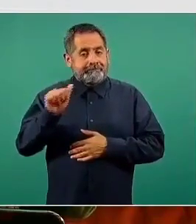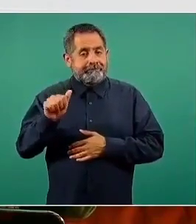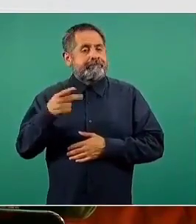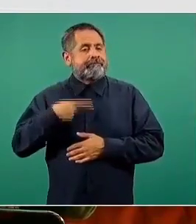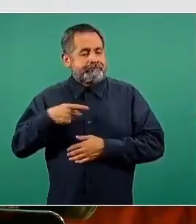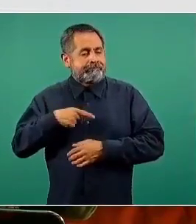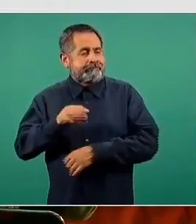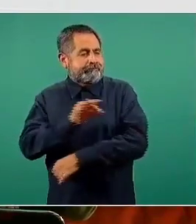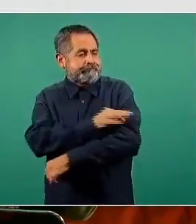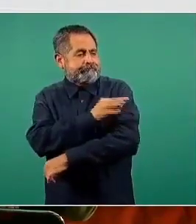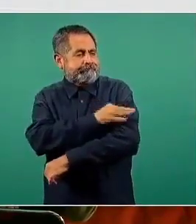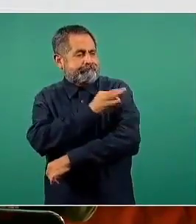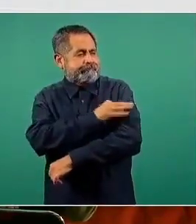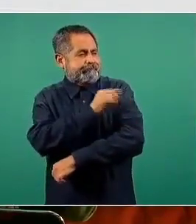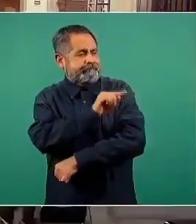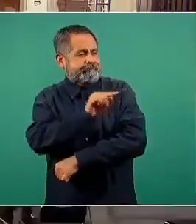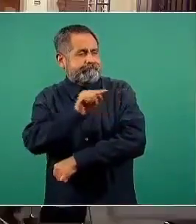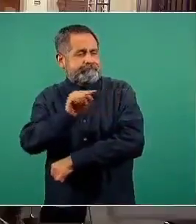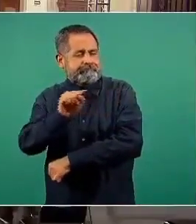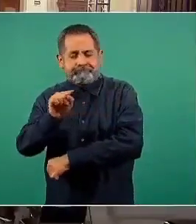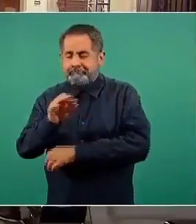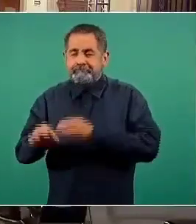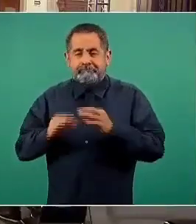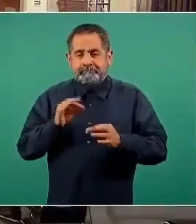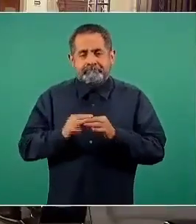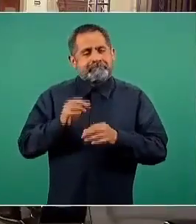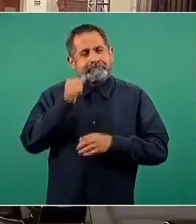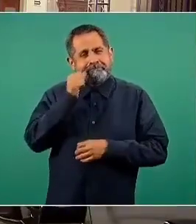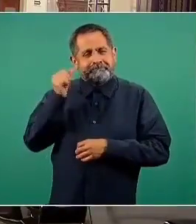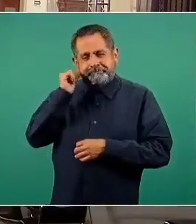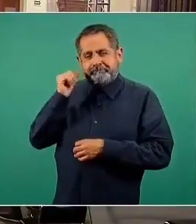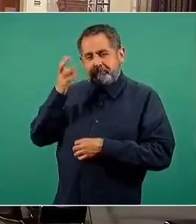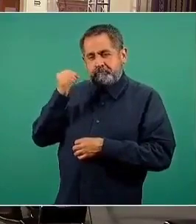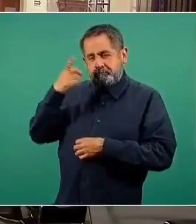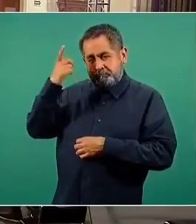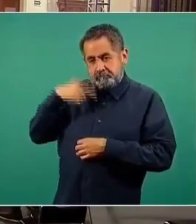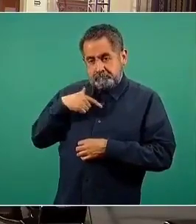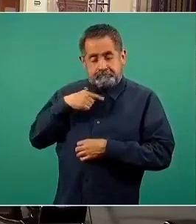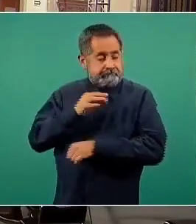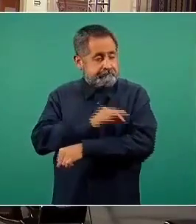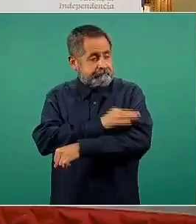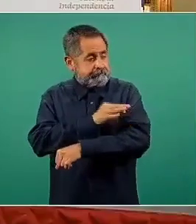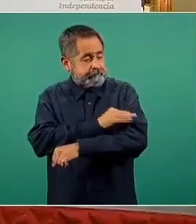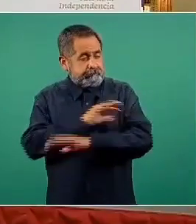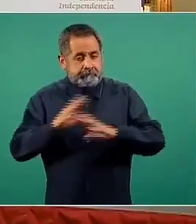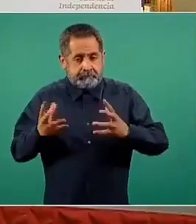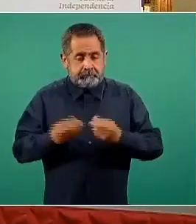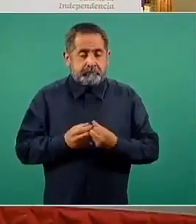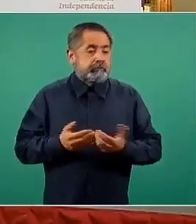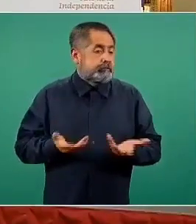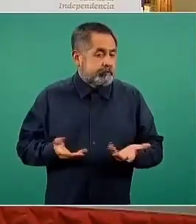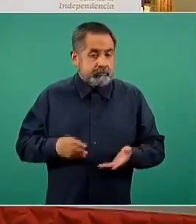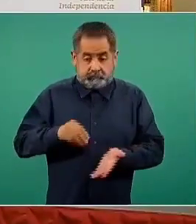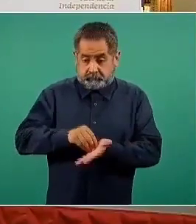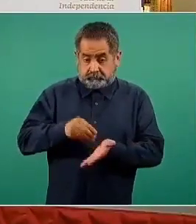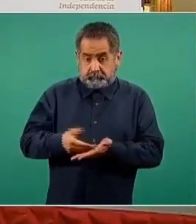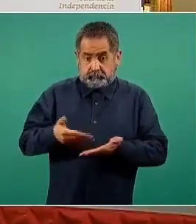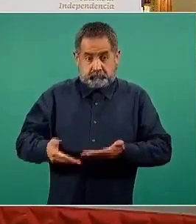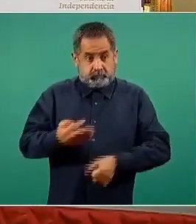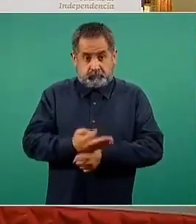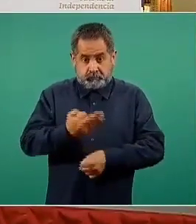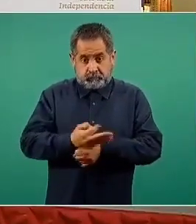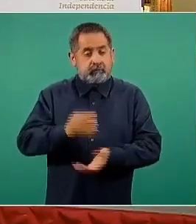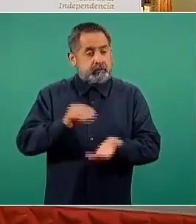553.926 dosis de vacuna. Hasta ayer a las 21 horas, desde luego se está vacunando todavía en